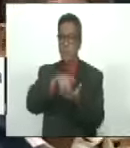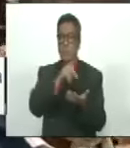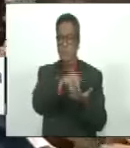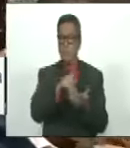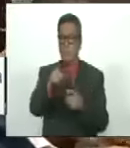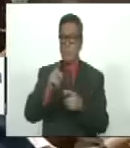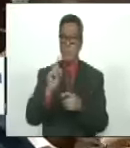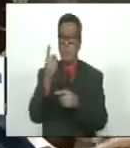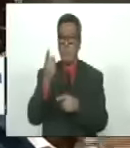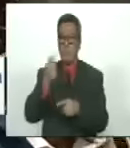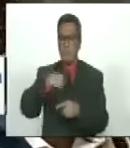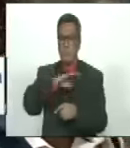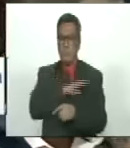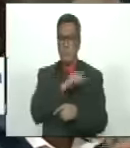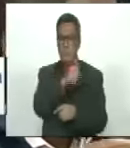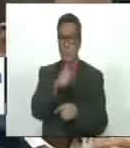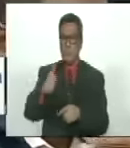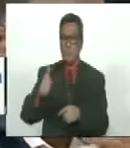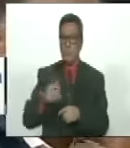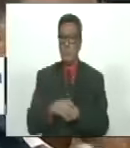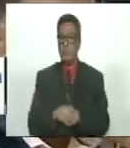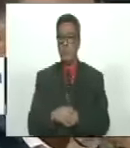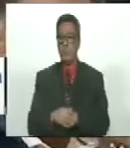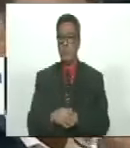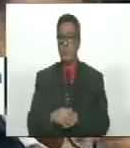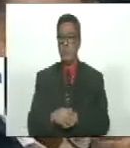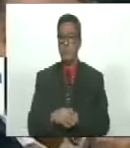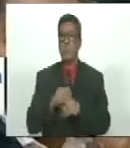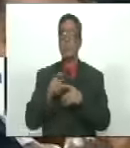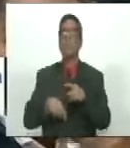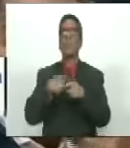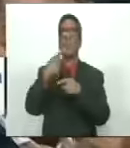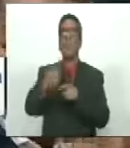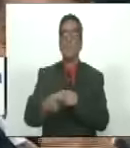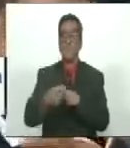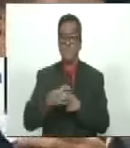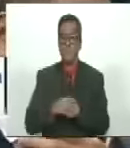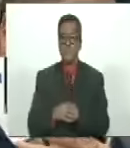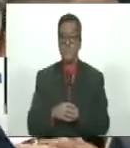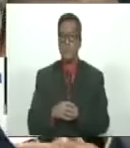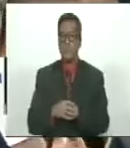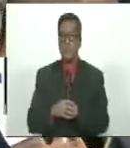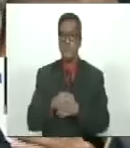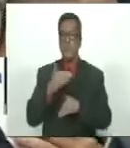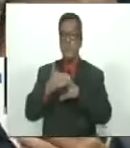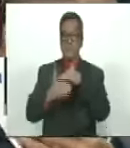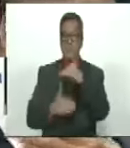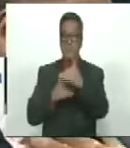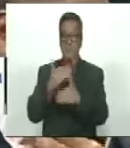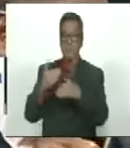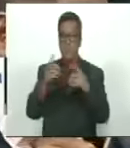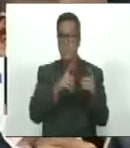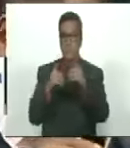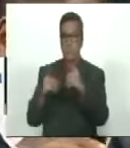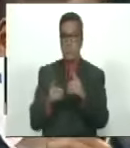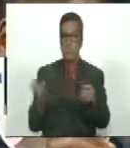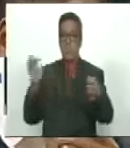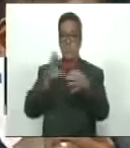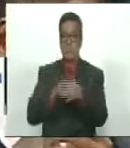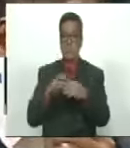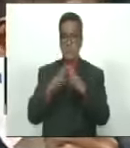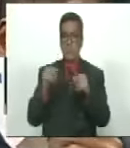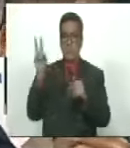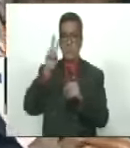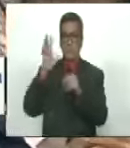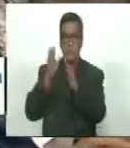participativa y protagónica. Y después de tanto trajinar y tanto debate que involucró a todo el